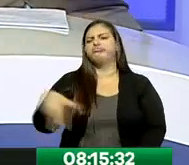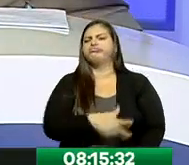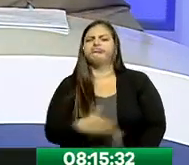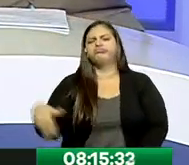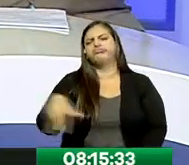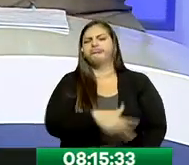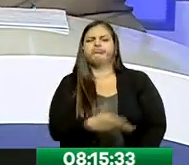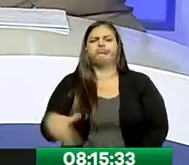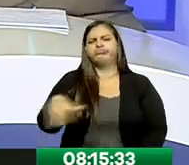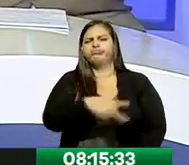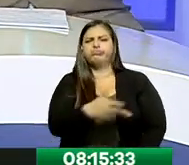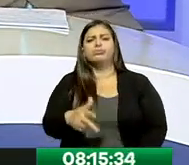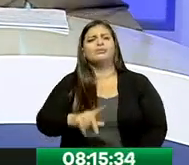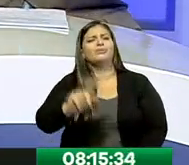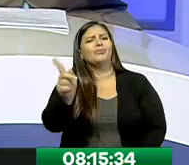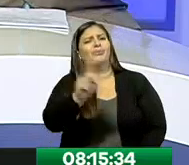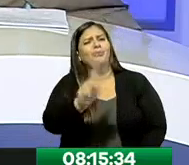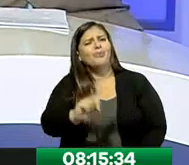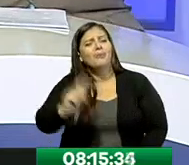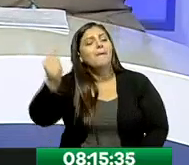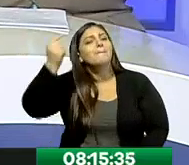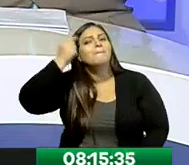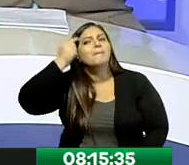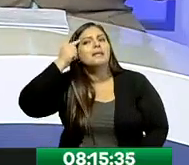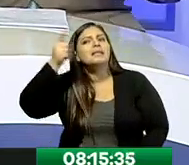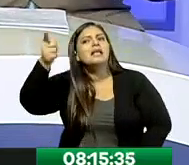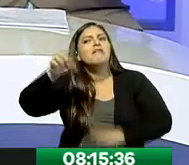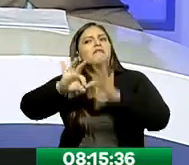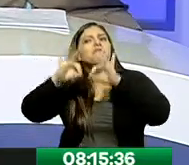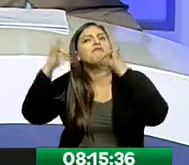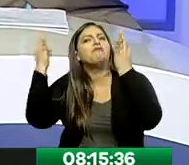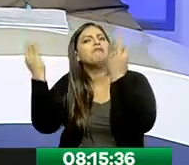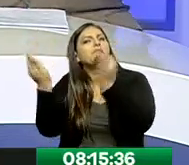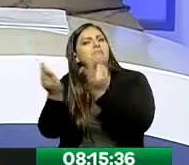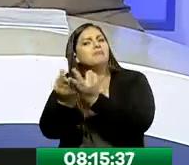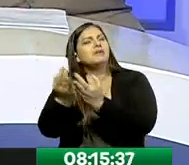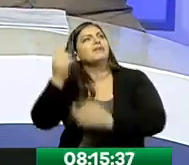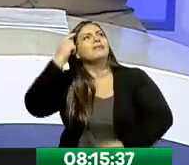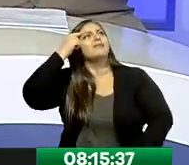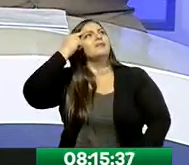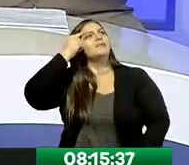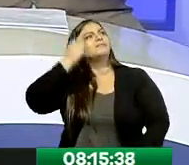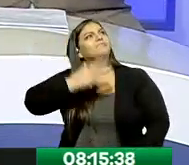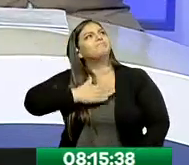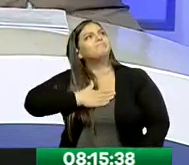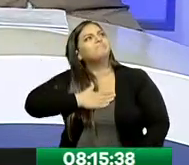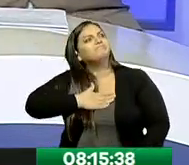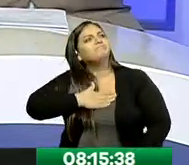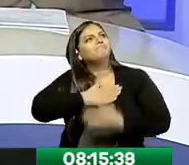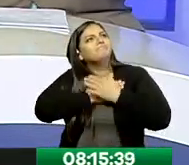como desesperados, como desaforados. Usted no ve en Guayaquil, quizás